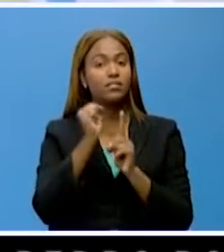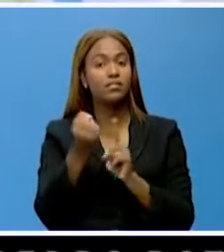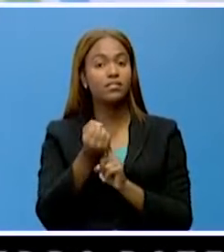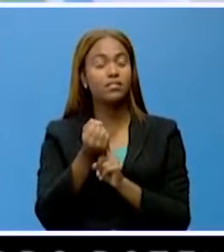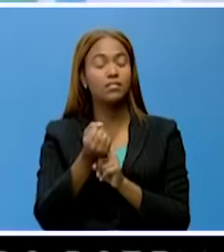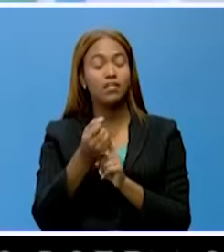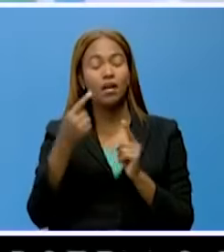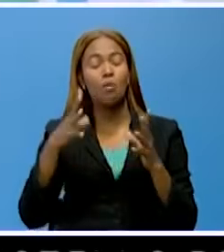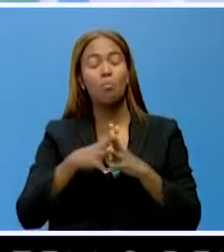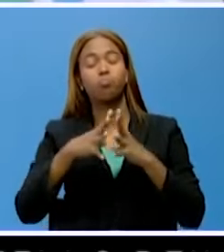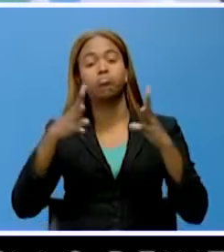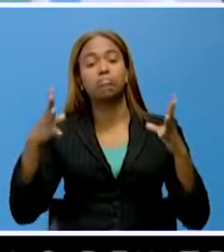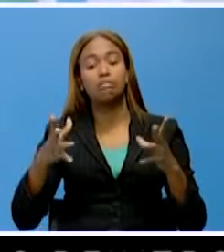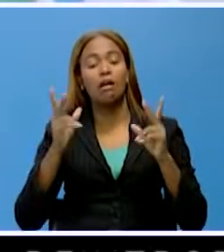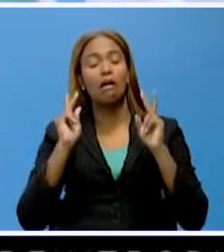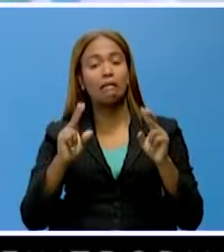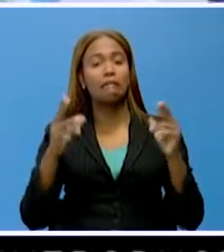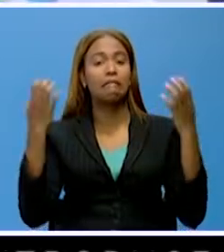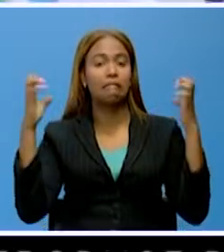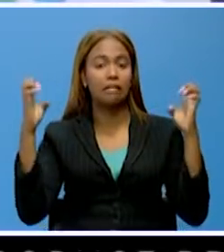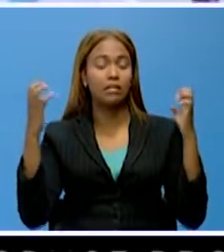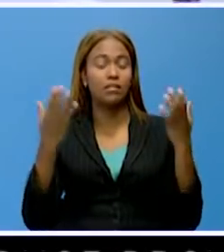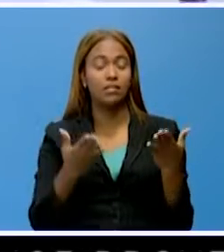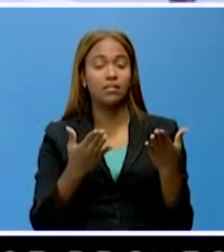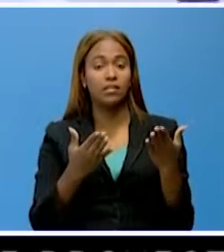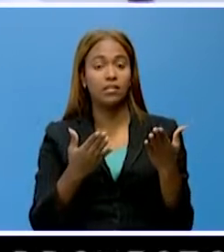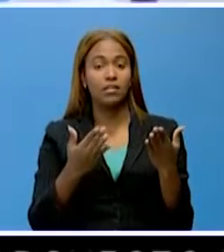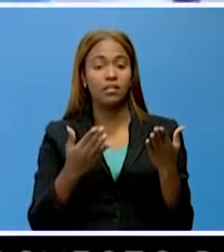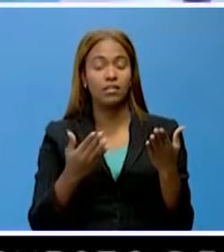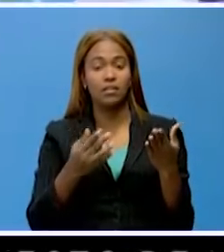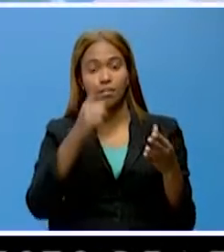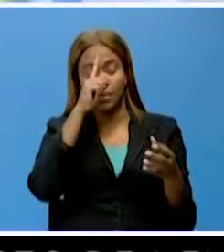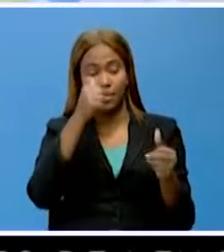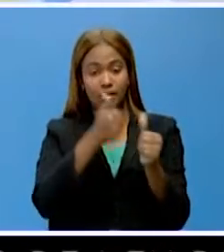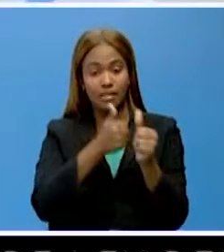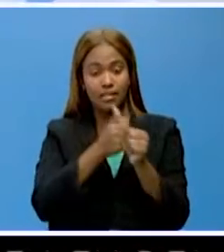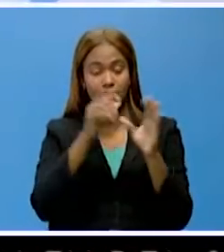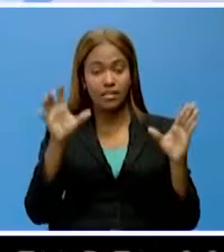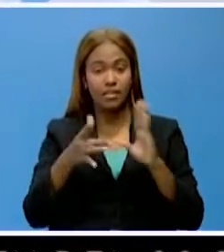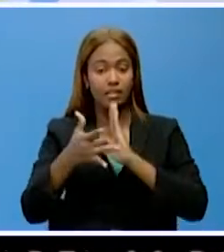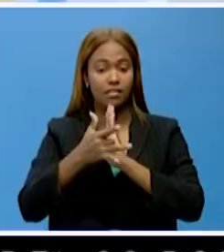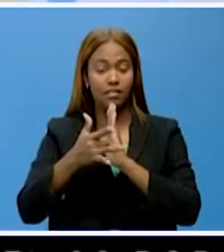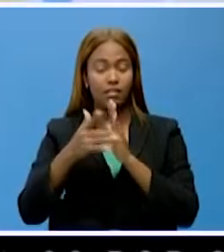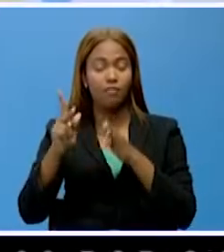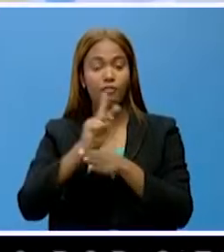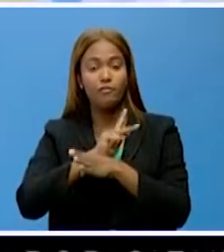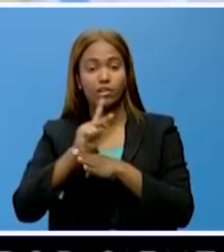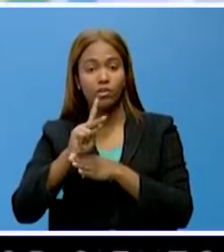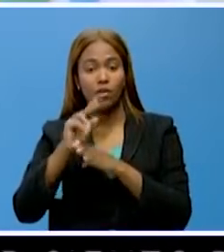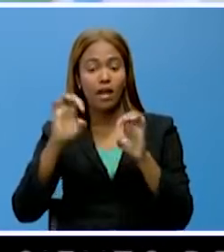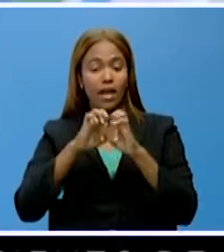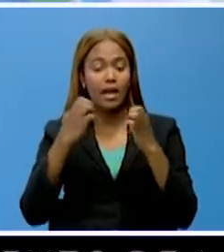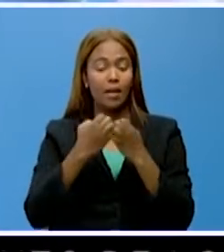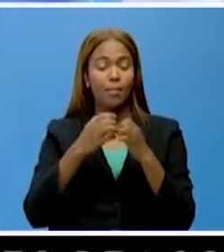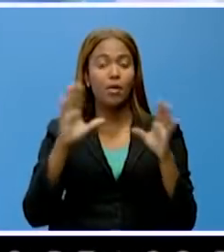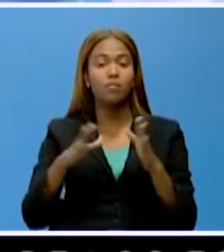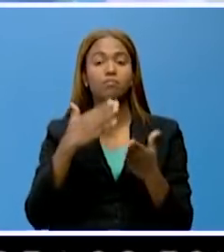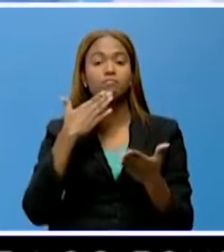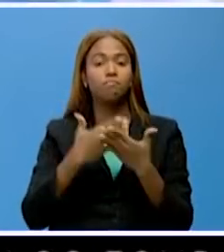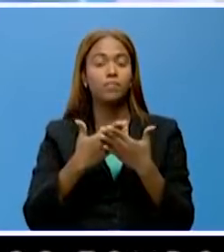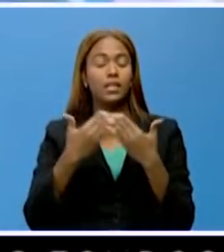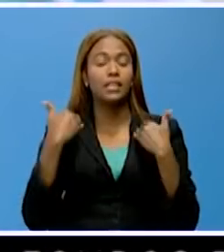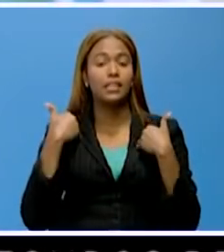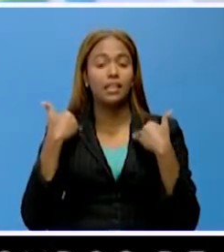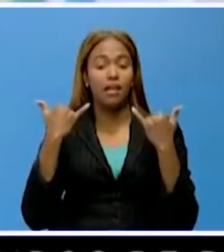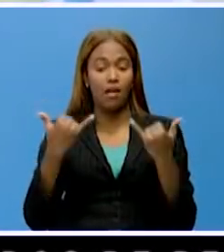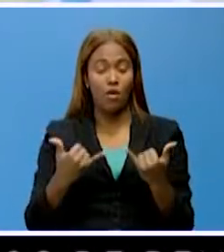de tanta urgencia de tipo de técnicos profesionales, de la calidad que se